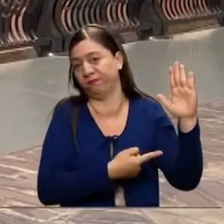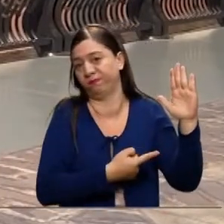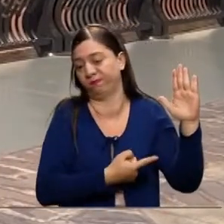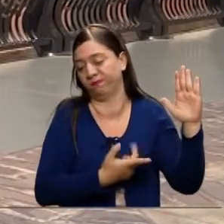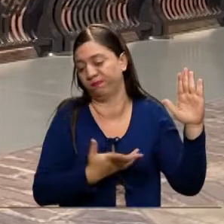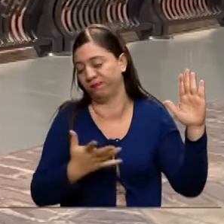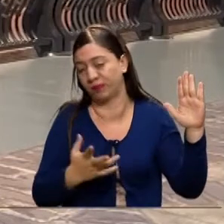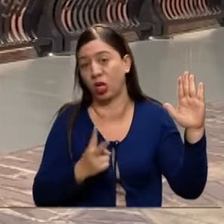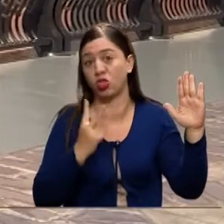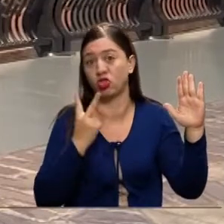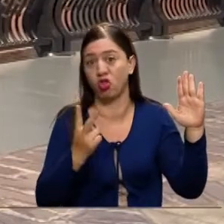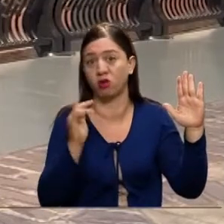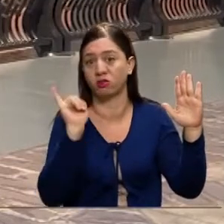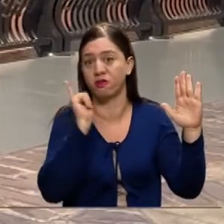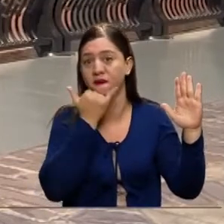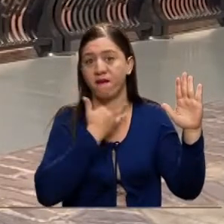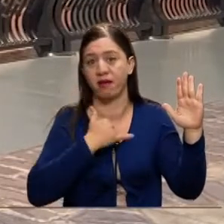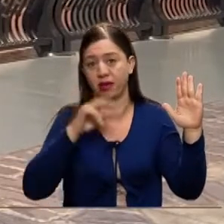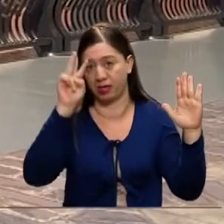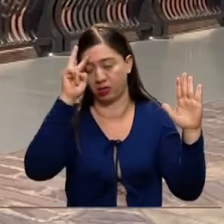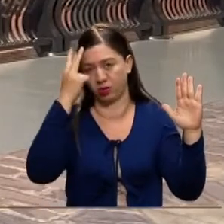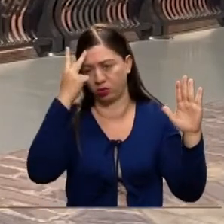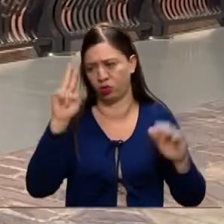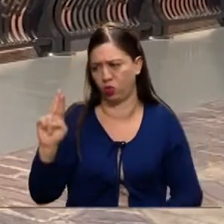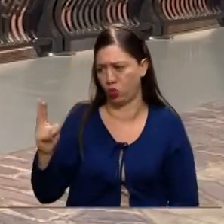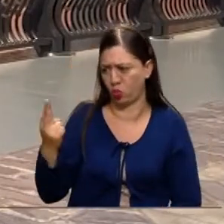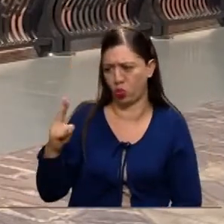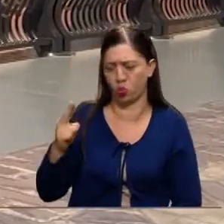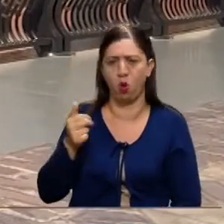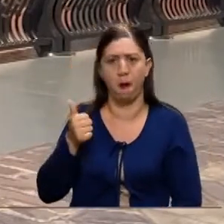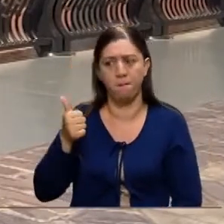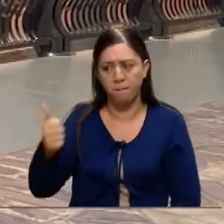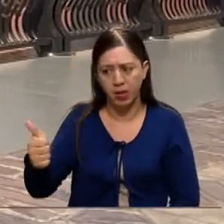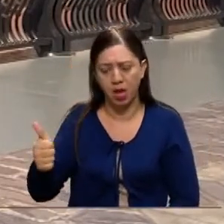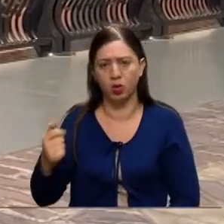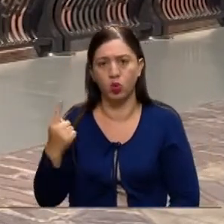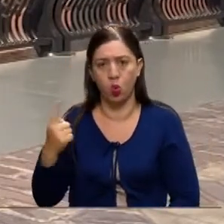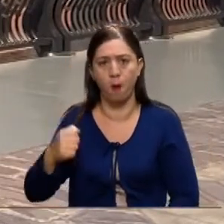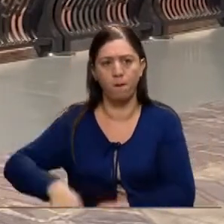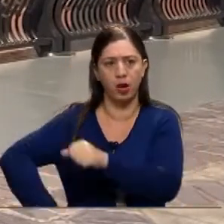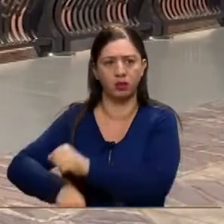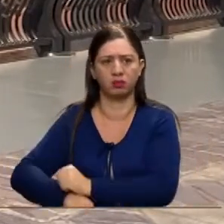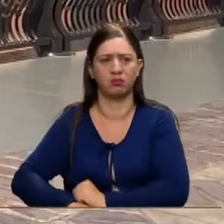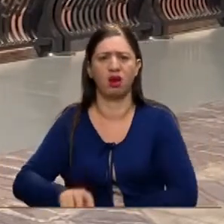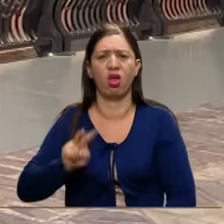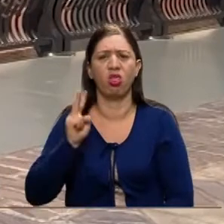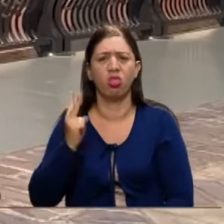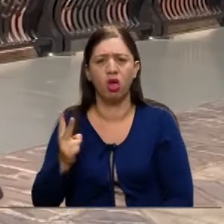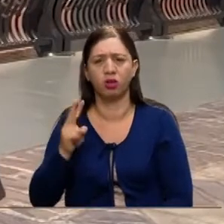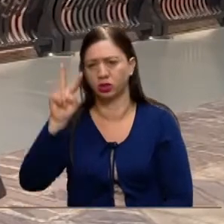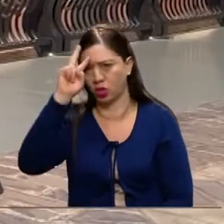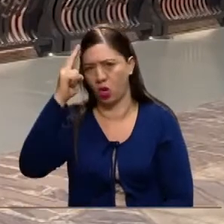dos errores, sabiendo que Uruguay solamente jugó muy bien el último partido, pero de dos errores